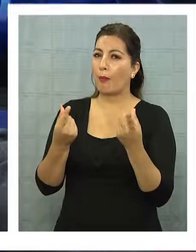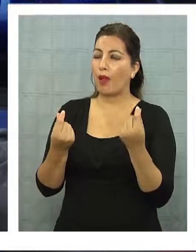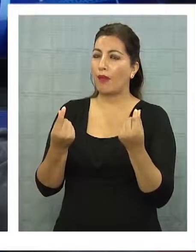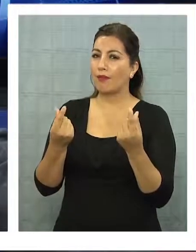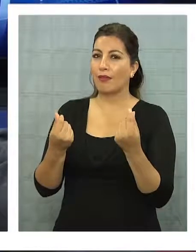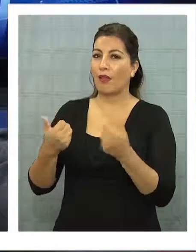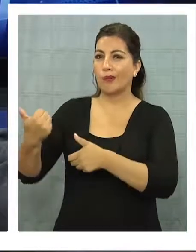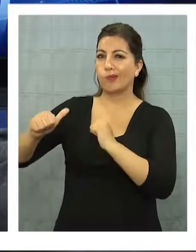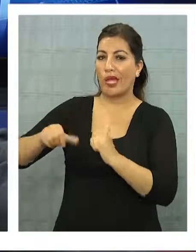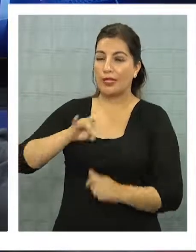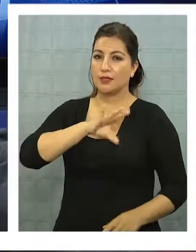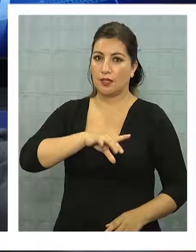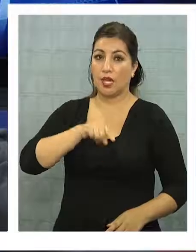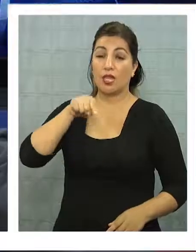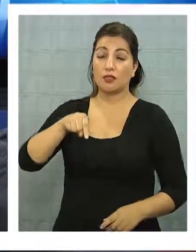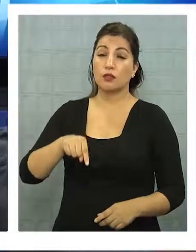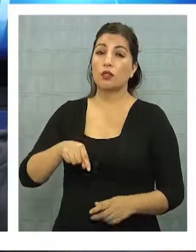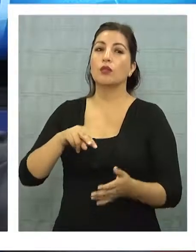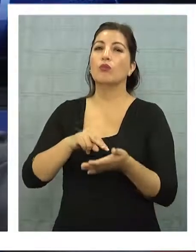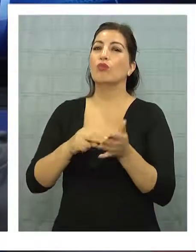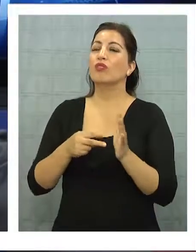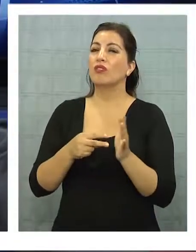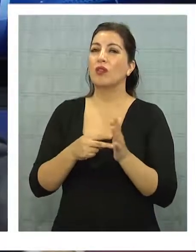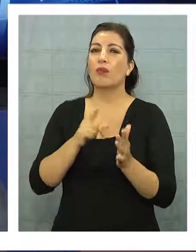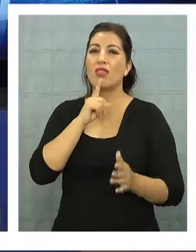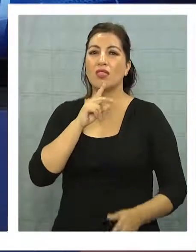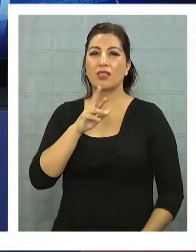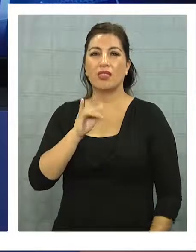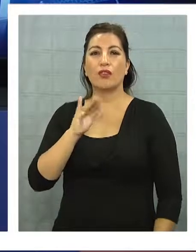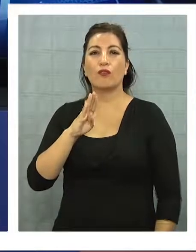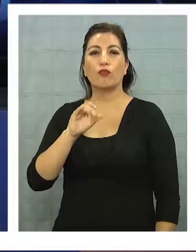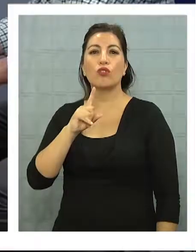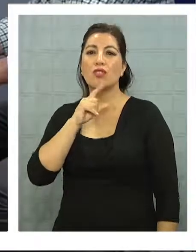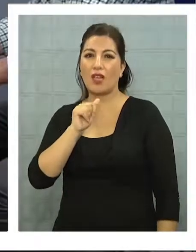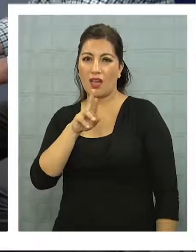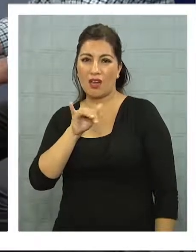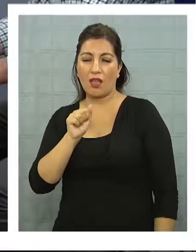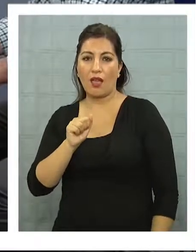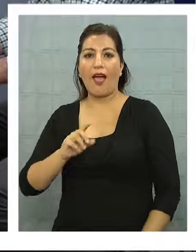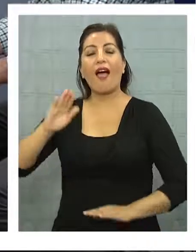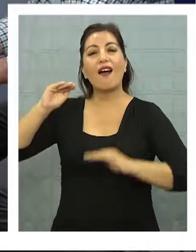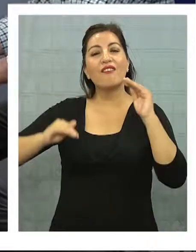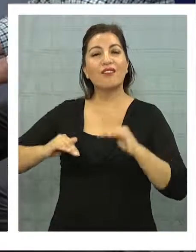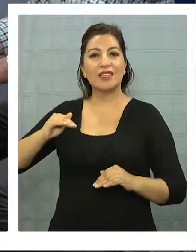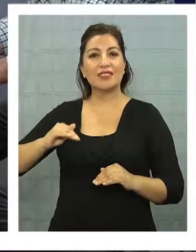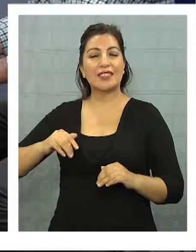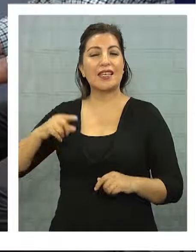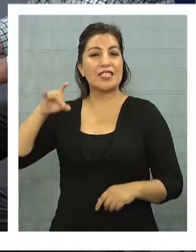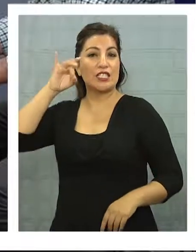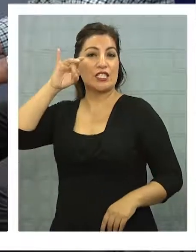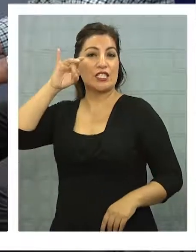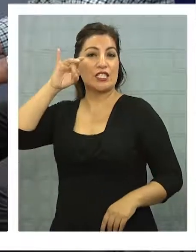si se quiere, ideológico, debate de ideas, en el cual yo pienso que sí, es justo decir que para que los jóvenes sean